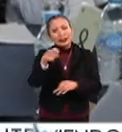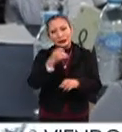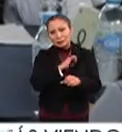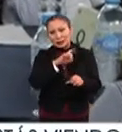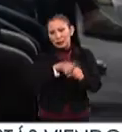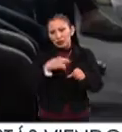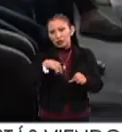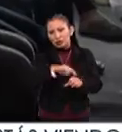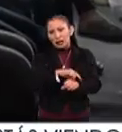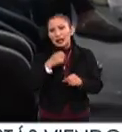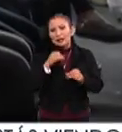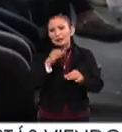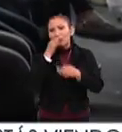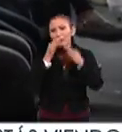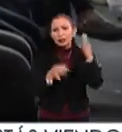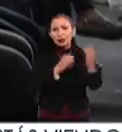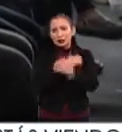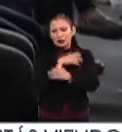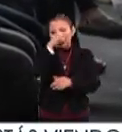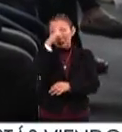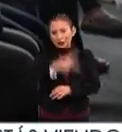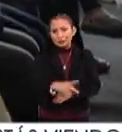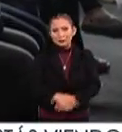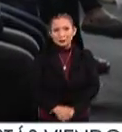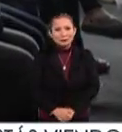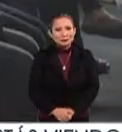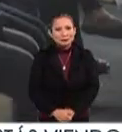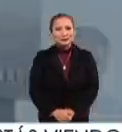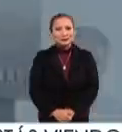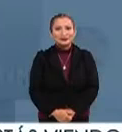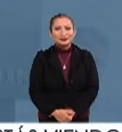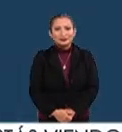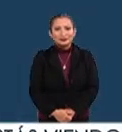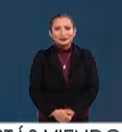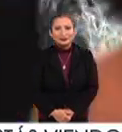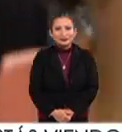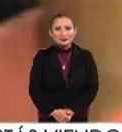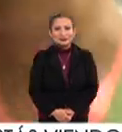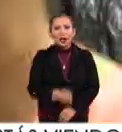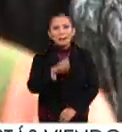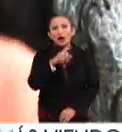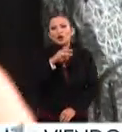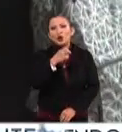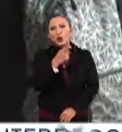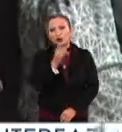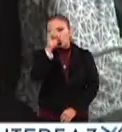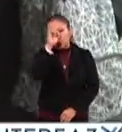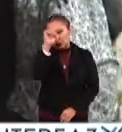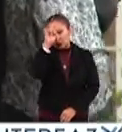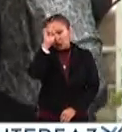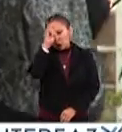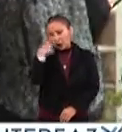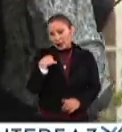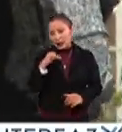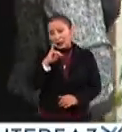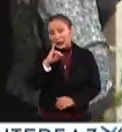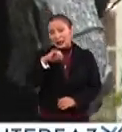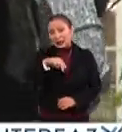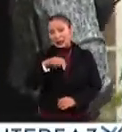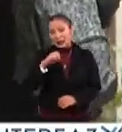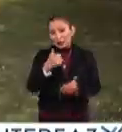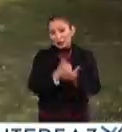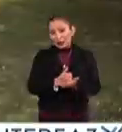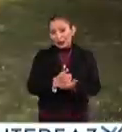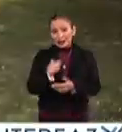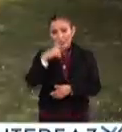cobertura especial que hacemos en la Agencia Informativa de Educación de México. Mauricio Huesca, consejero electoral del Instituto Electoral de la